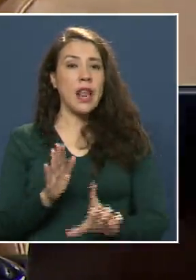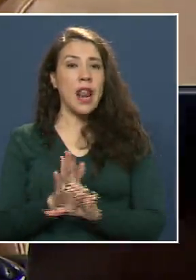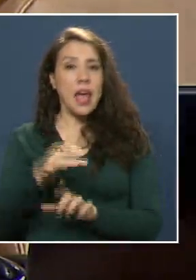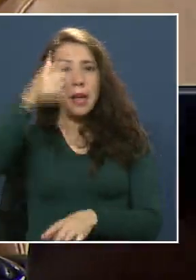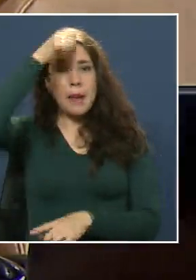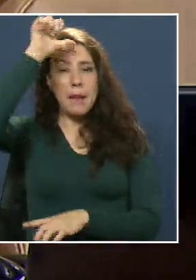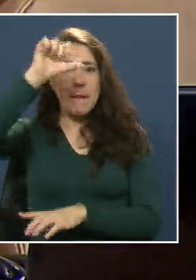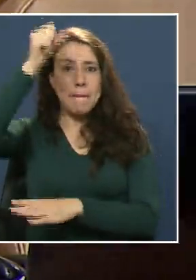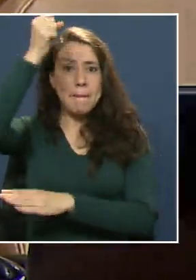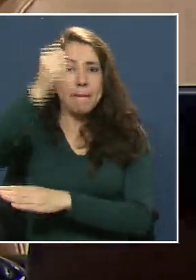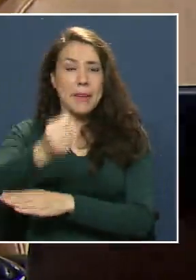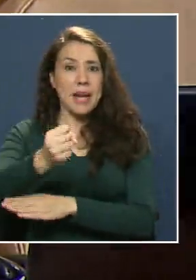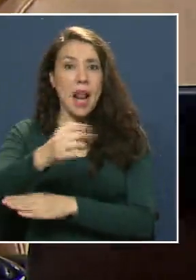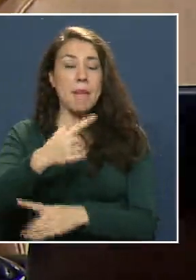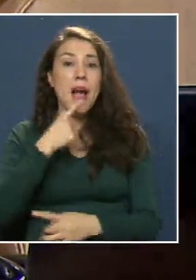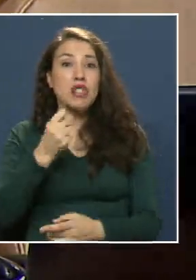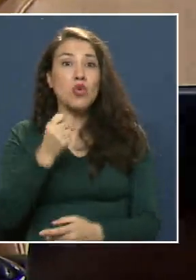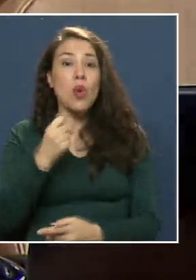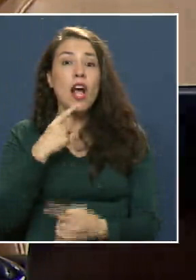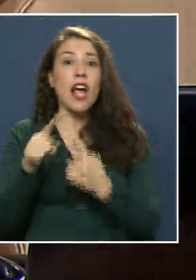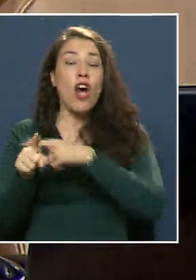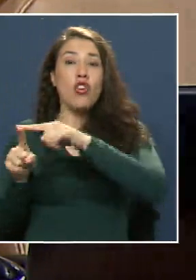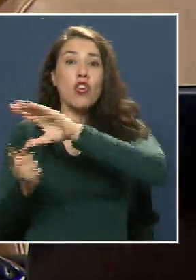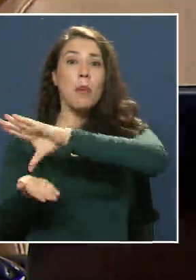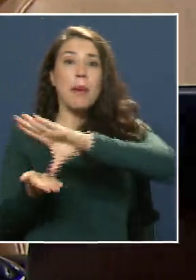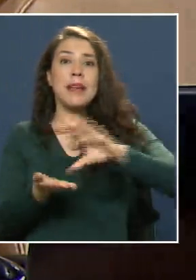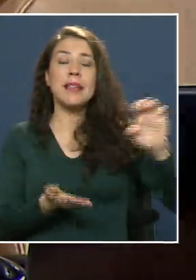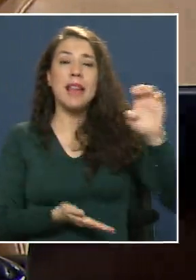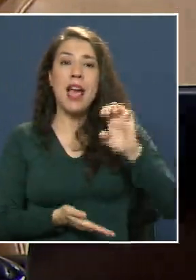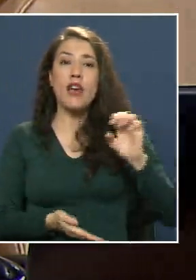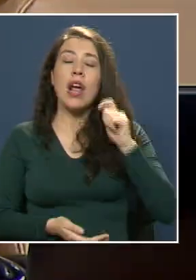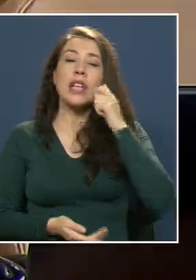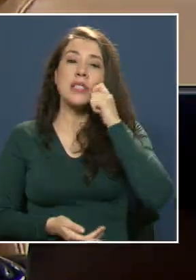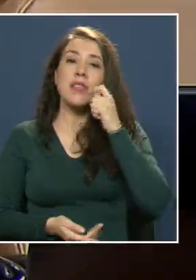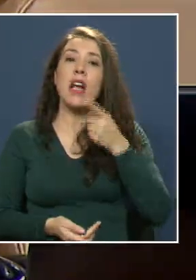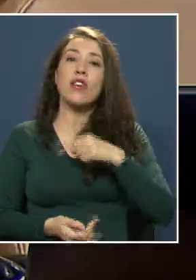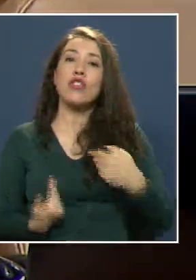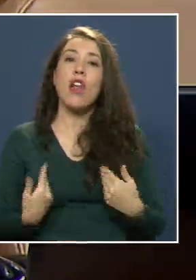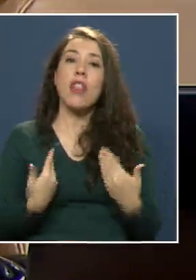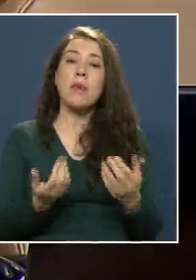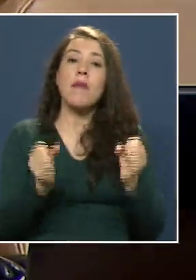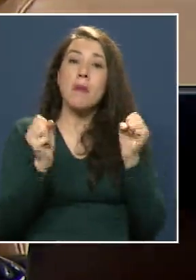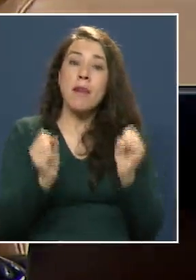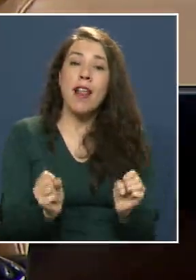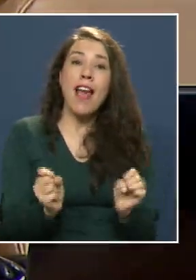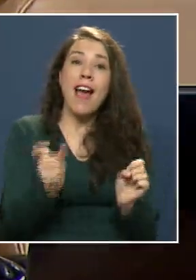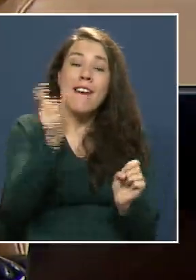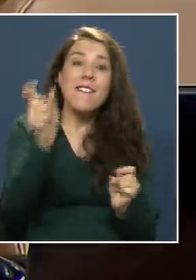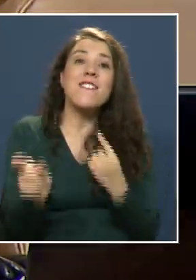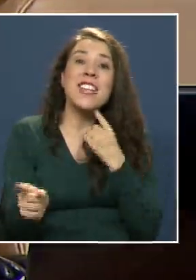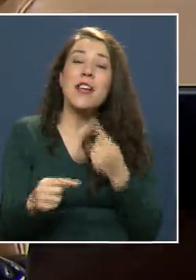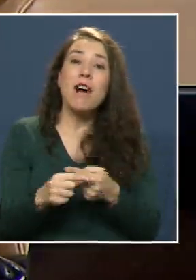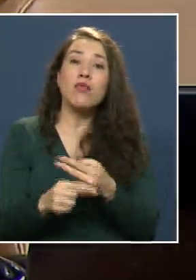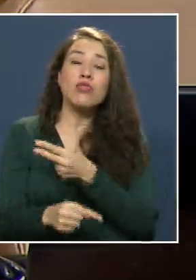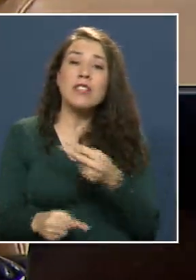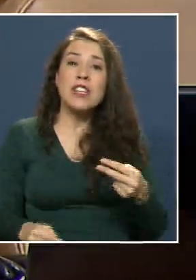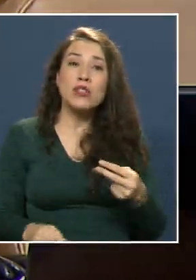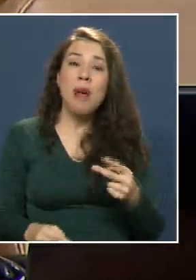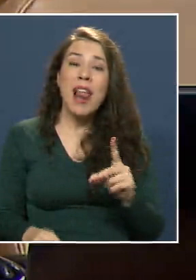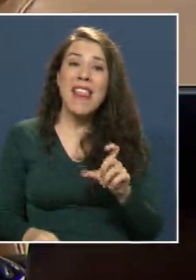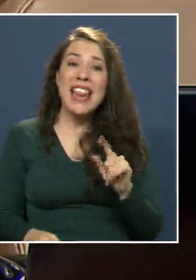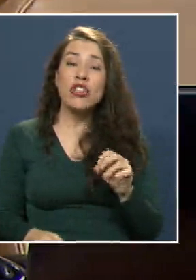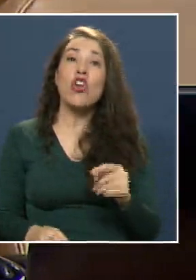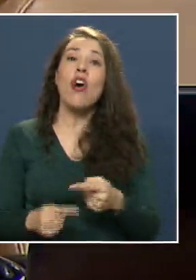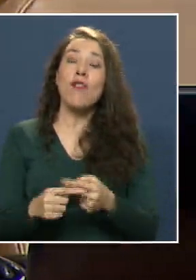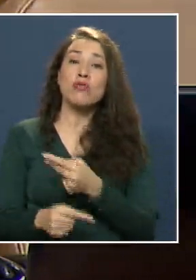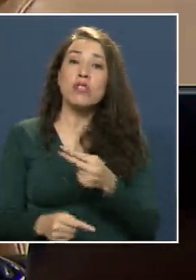más severa que incluso algunos países en Europa, estamos reivindicando la posibilidad de una víctima de un abuso sexual, de un delito sexual, de poder